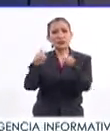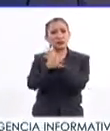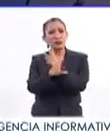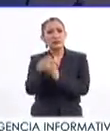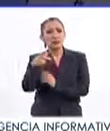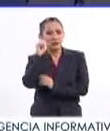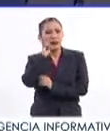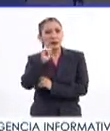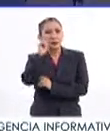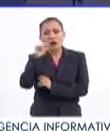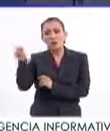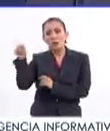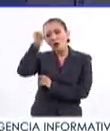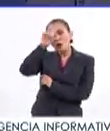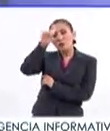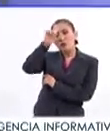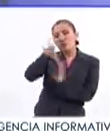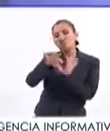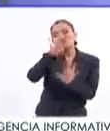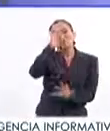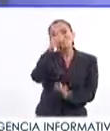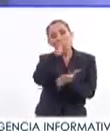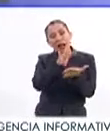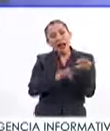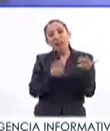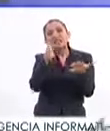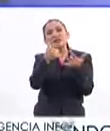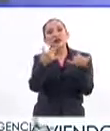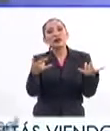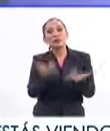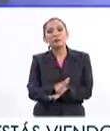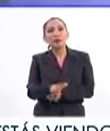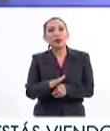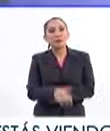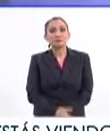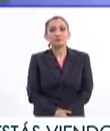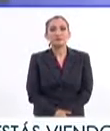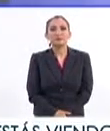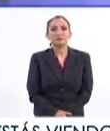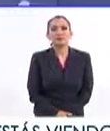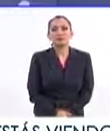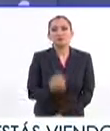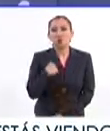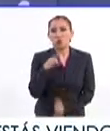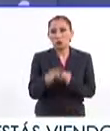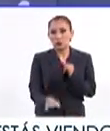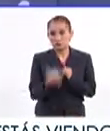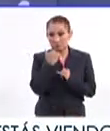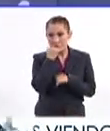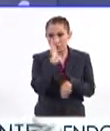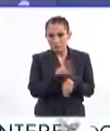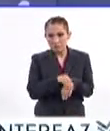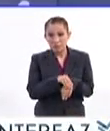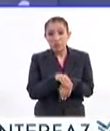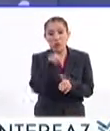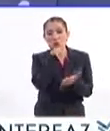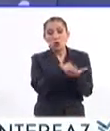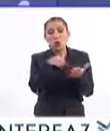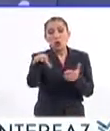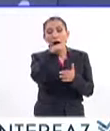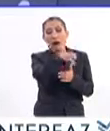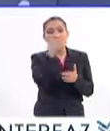siempre es bueno tener una recomendación para acercarse a este tipo de temas. Bueno, yo nada más por último, si me permiten, por serían favor. los lugares